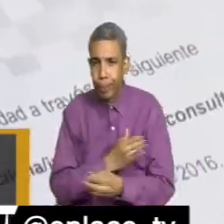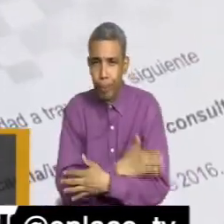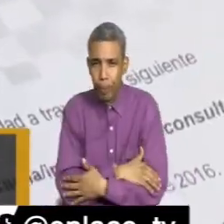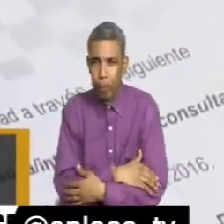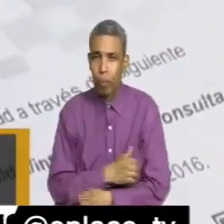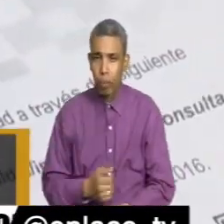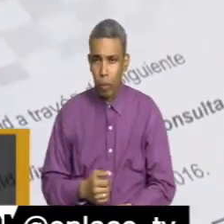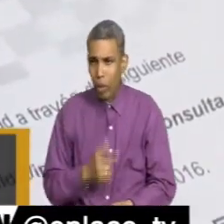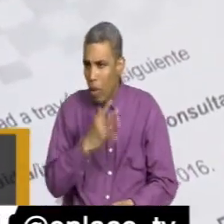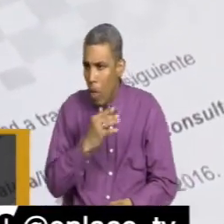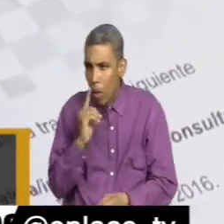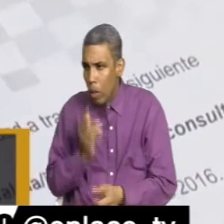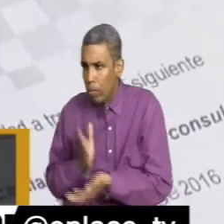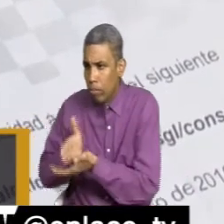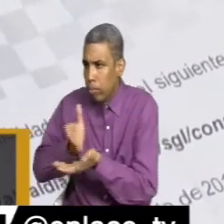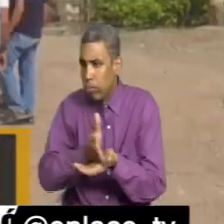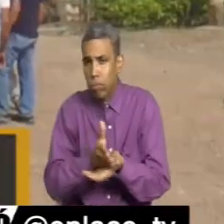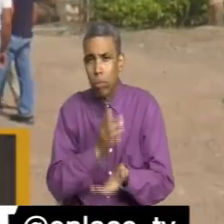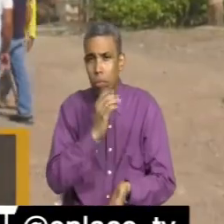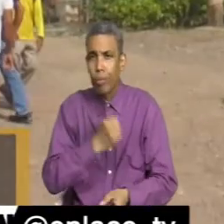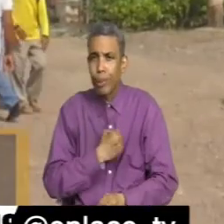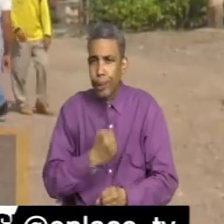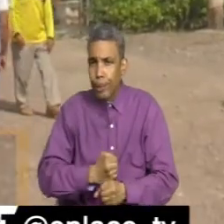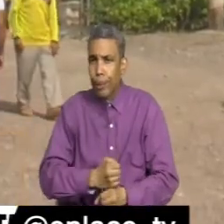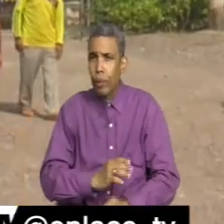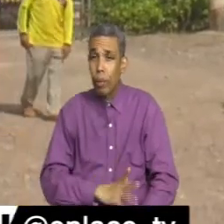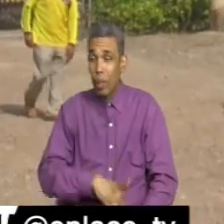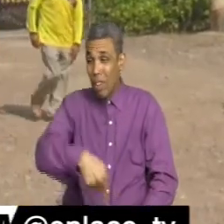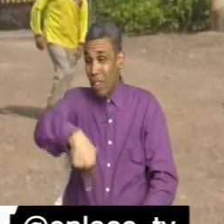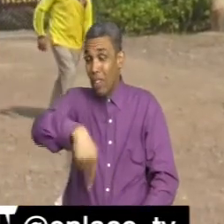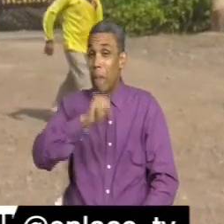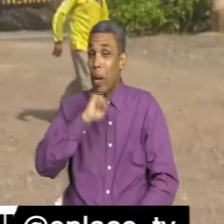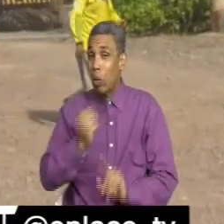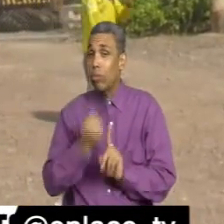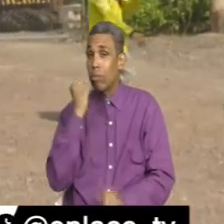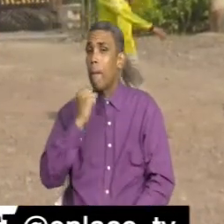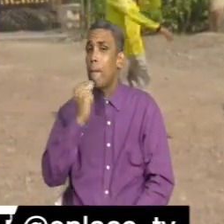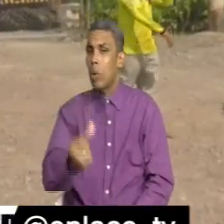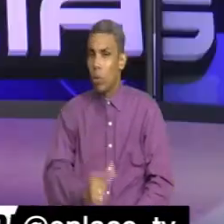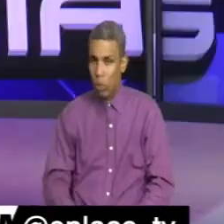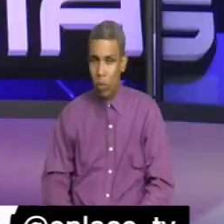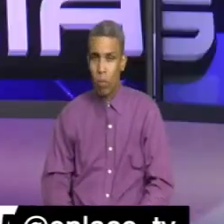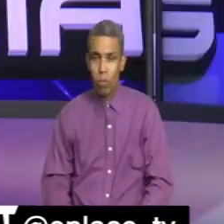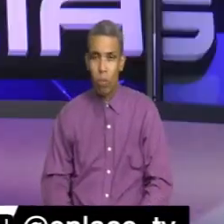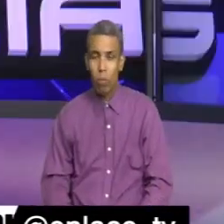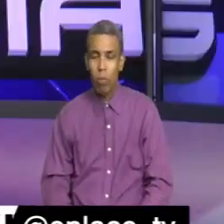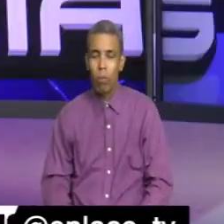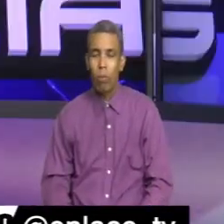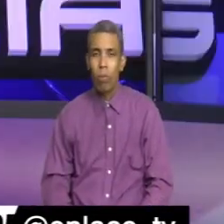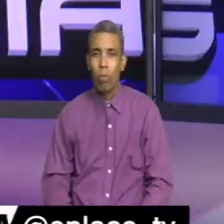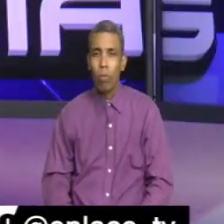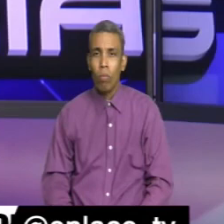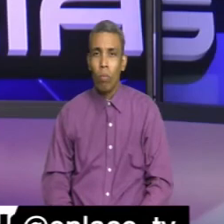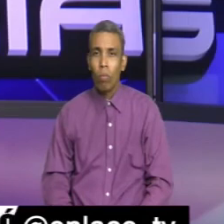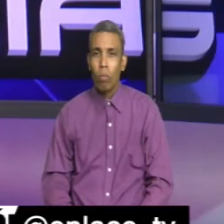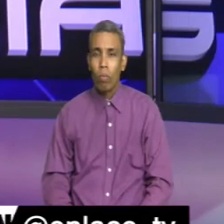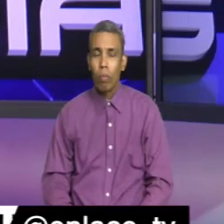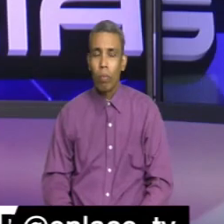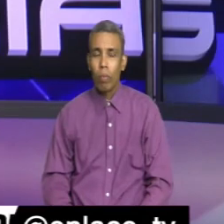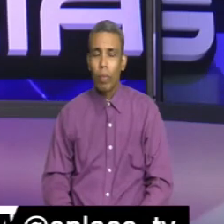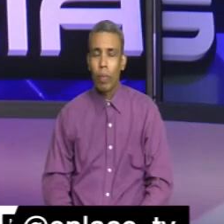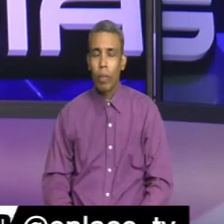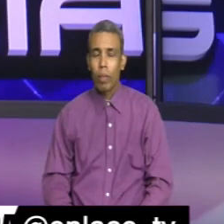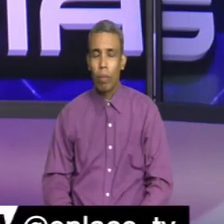petróleo ni en ninguna área puede afirmar que no hay peor cuña que más apriete que la del mismo cuñero. Y es que luego de la protesta en